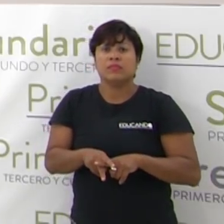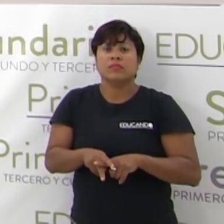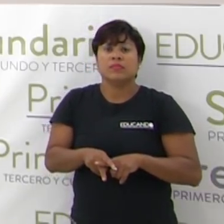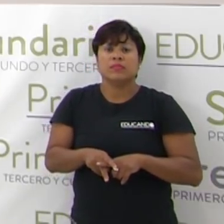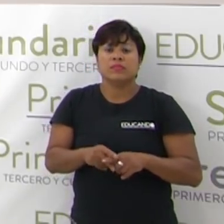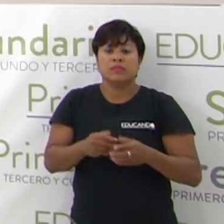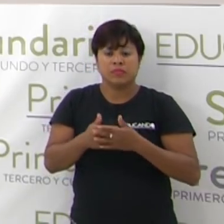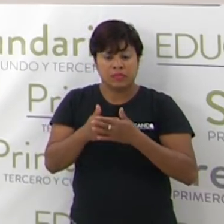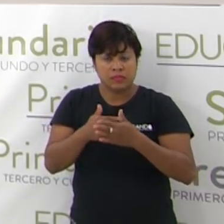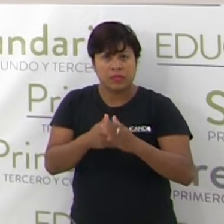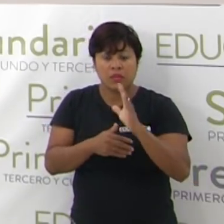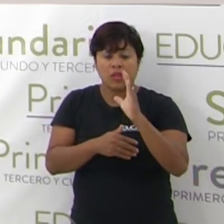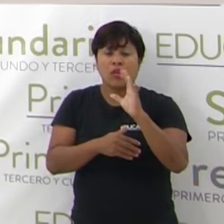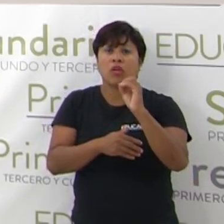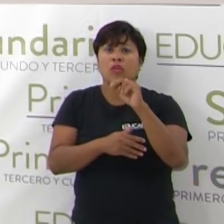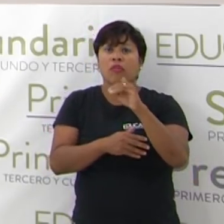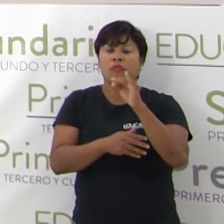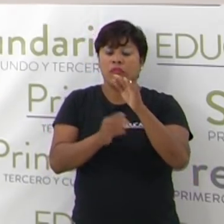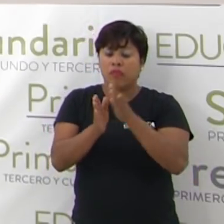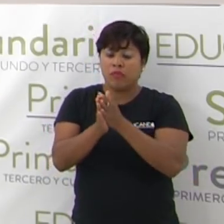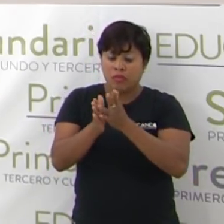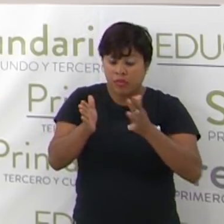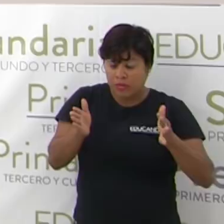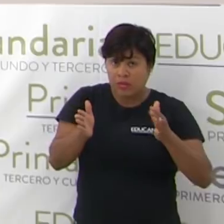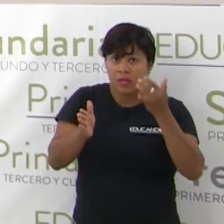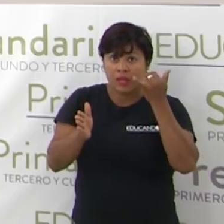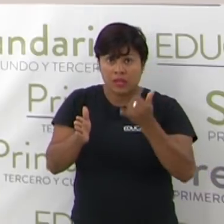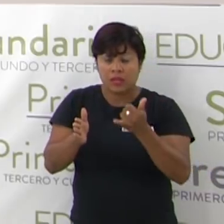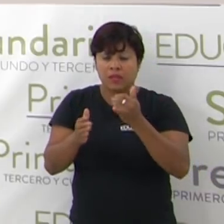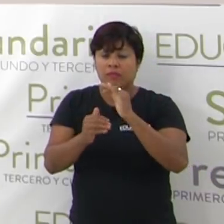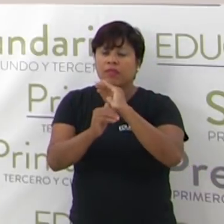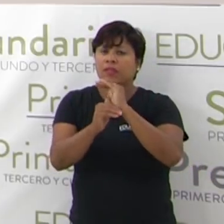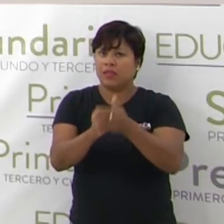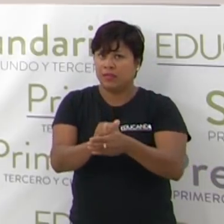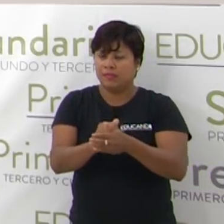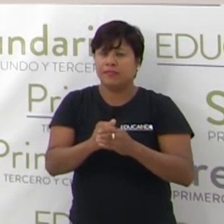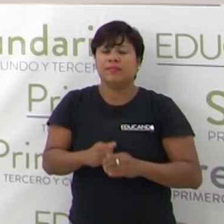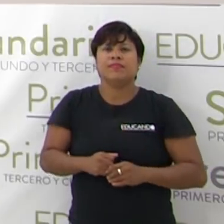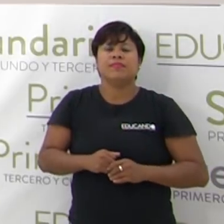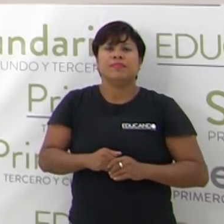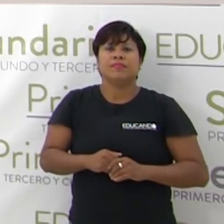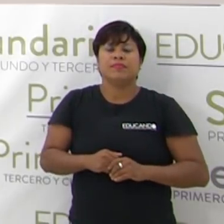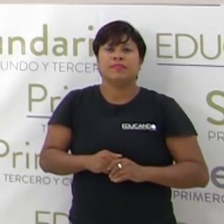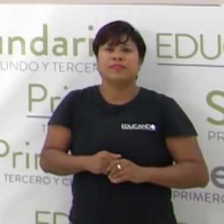un conflicto y un desenlace.